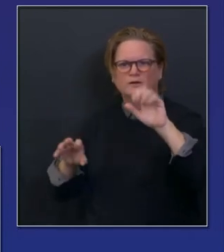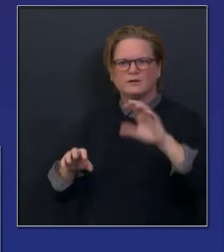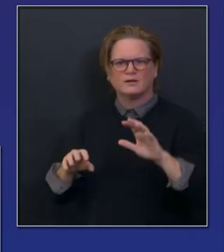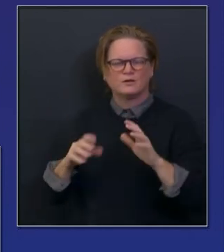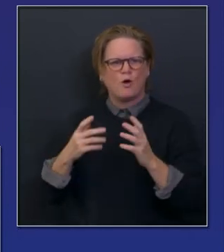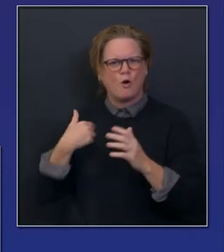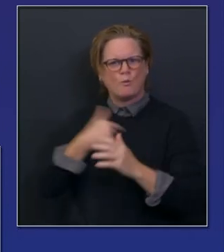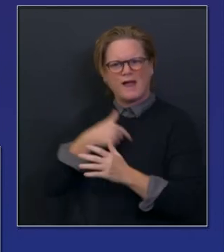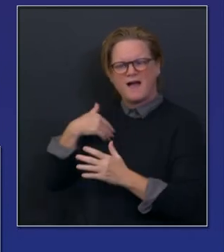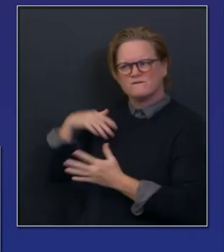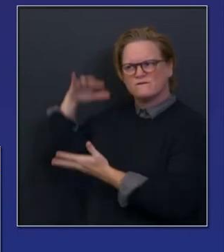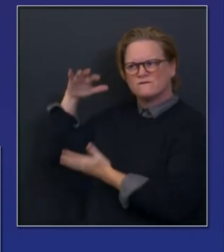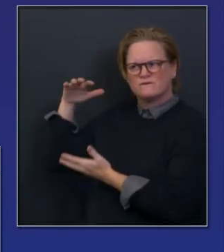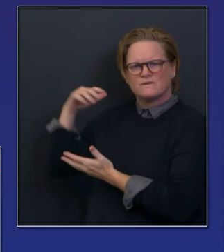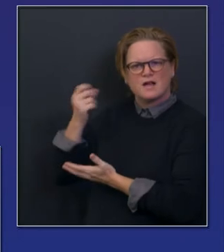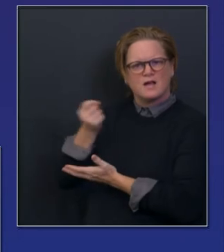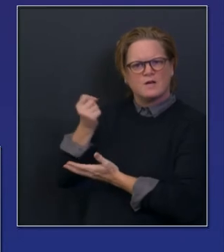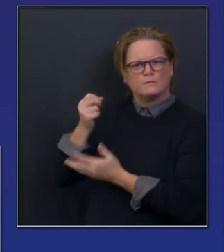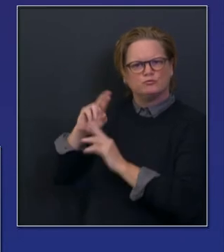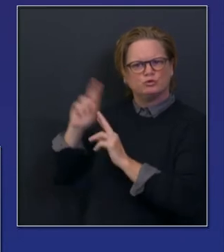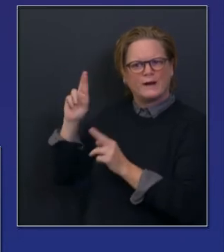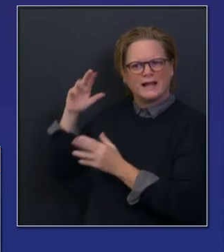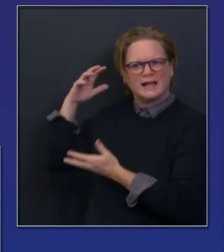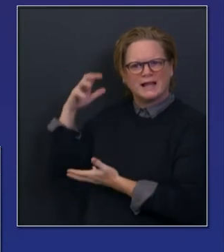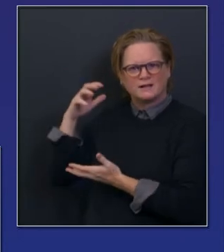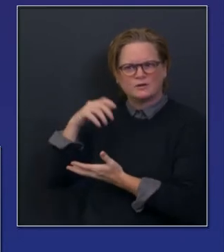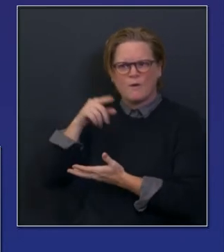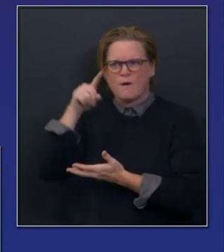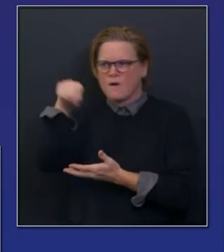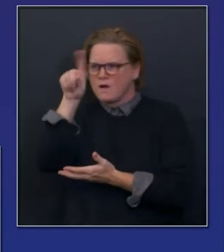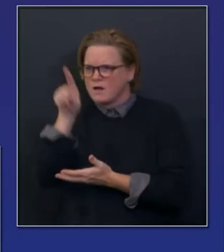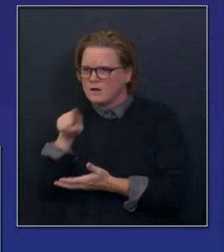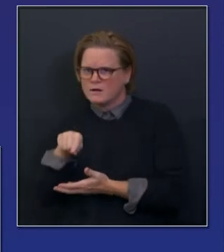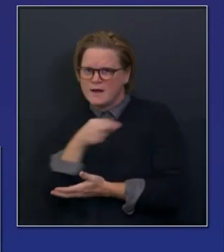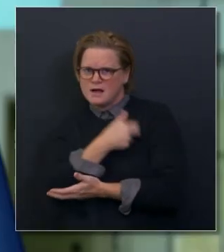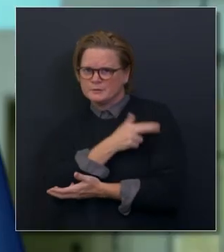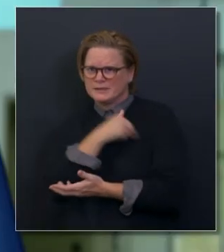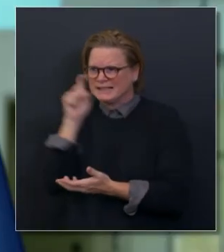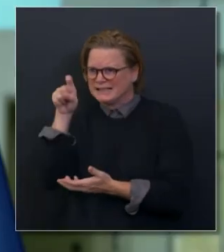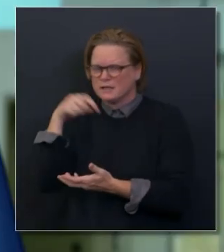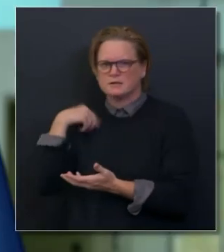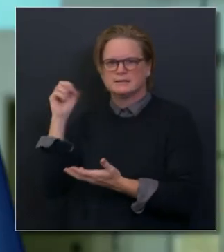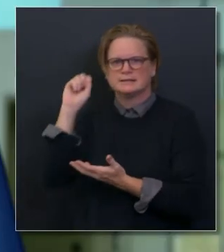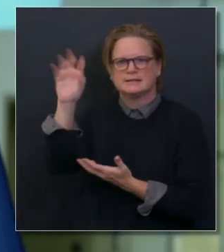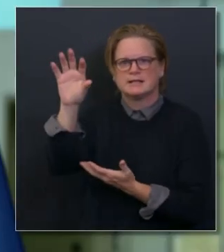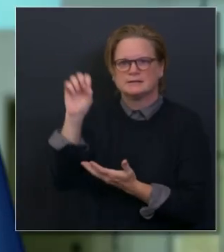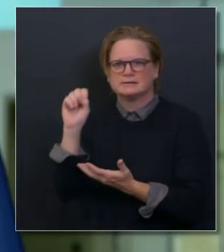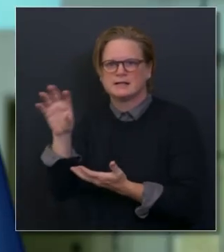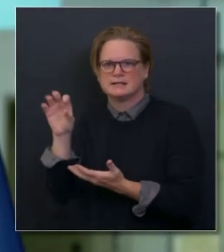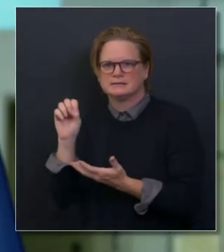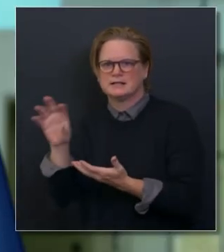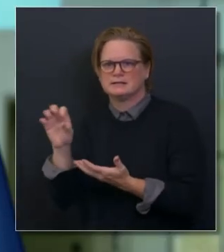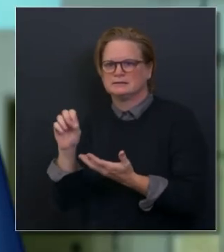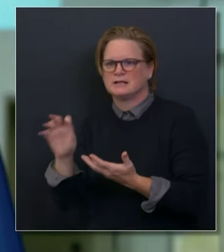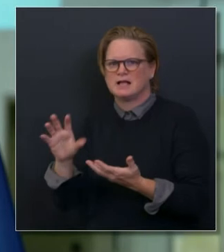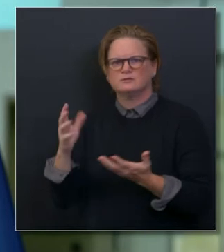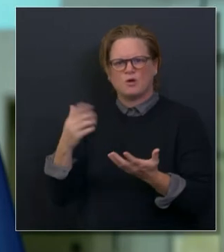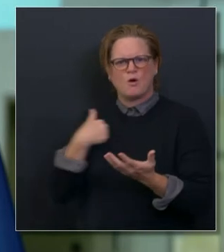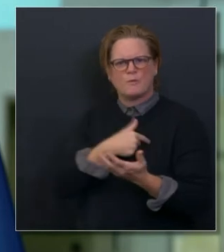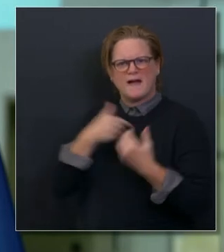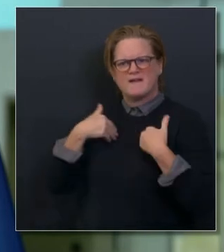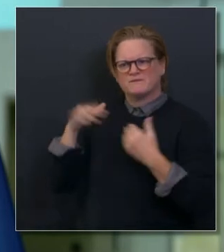inventario estatal y en los hospitales todavía tienen 6.511 disponibles. El cubrir personal